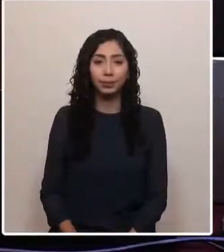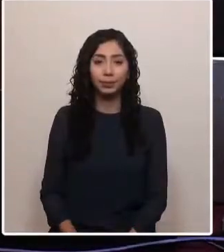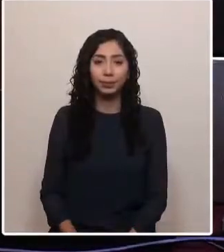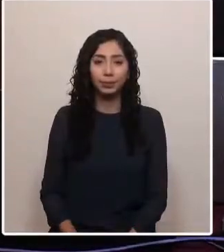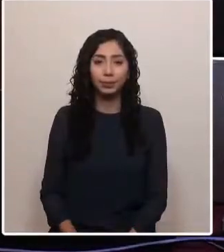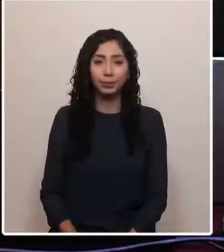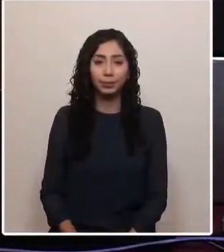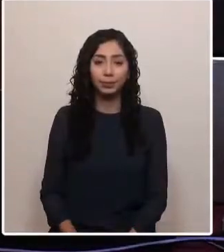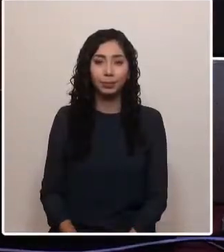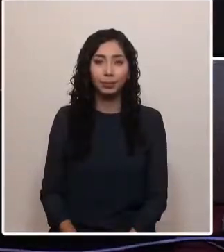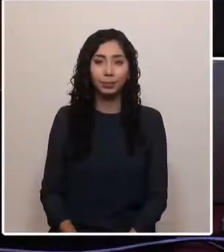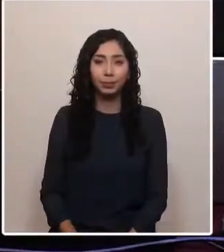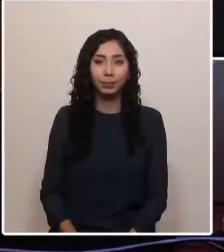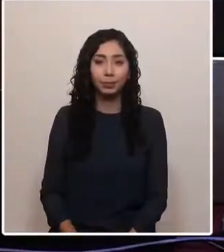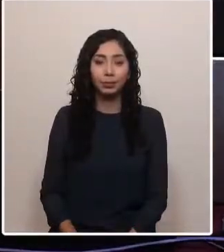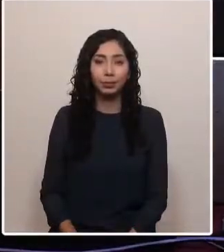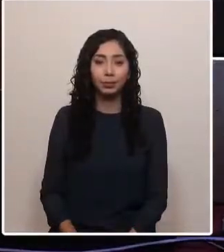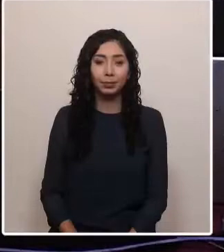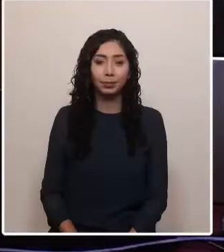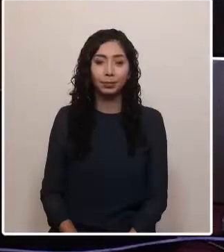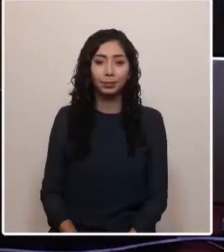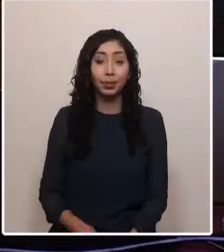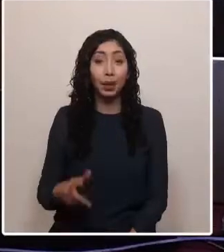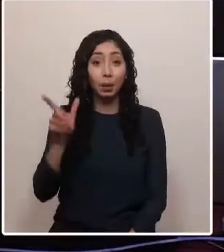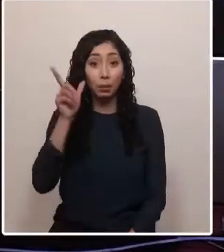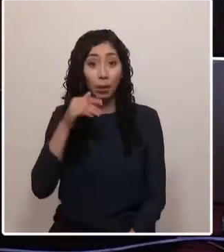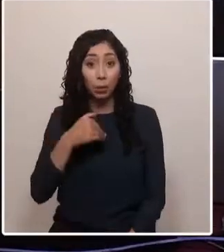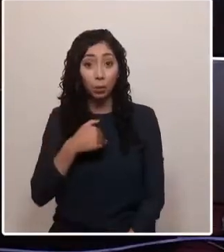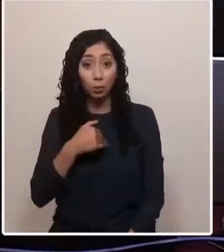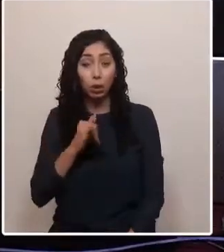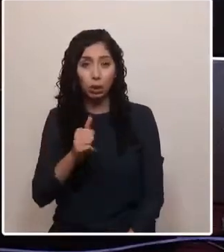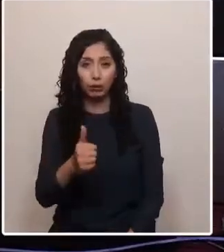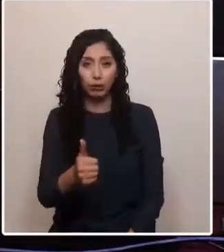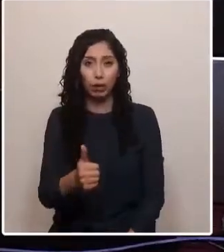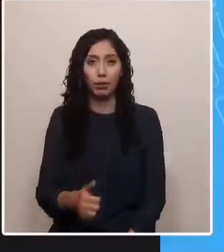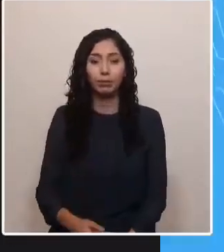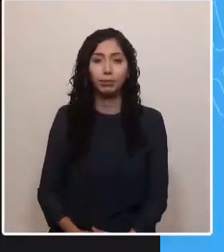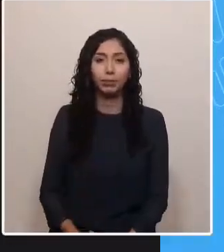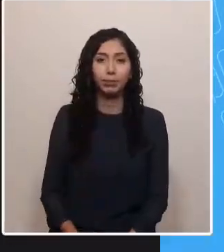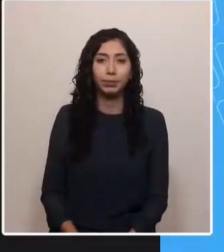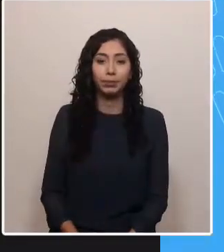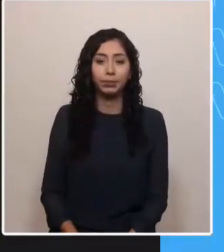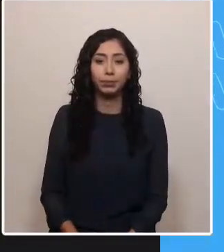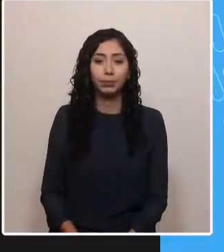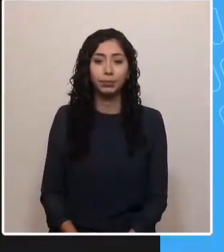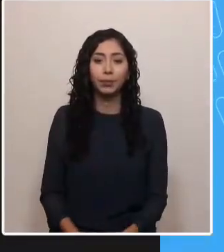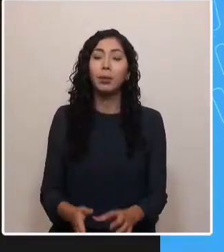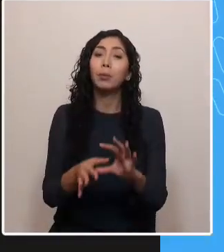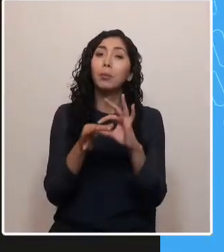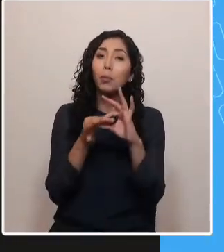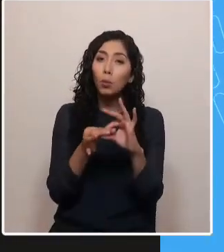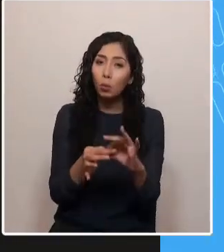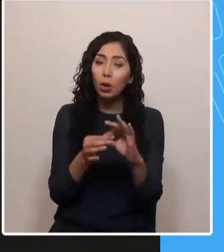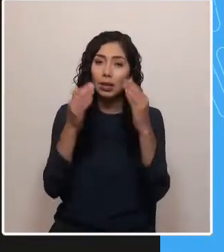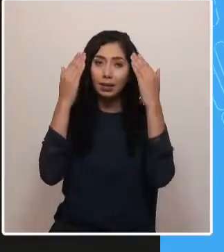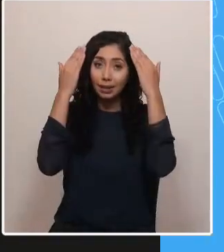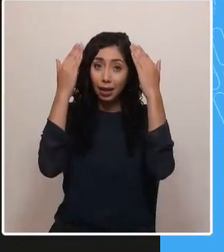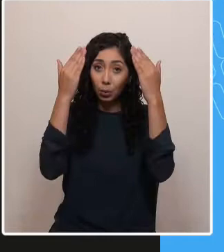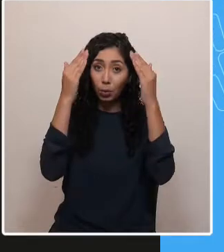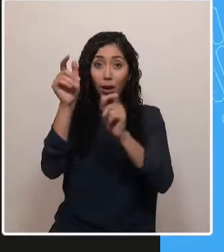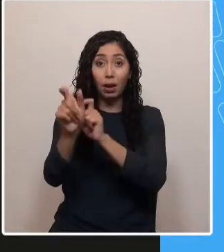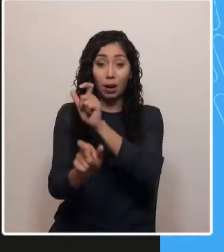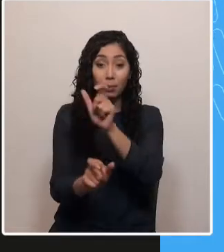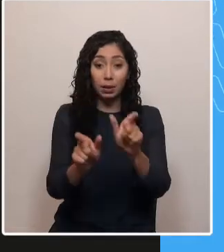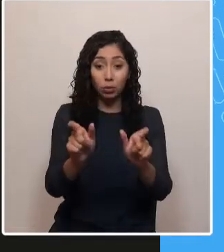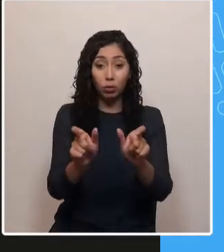¿Sí se me escucha? Se le oye muy bien. Muchas gracias, secretario. Saludos a los convencionales, a los